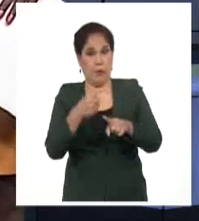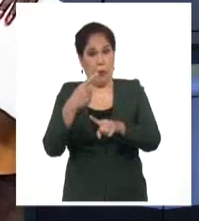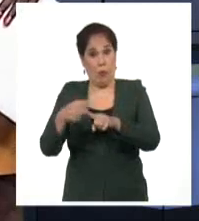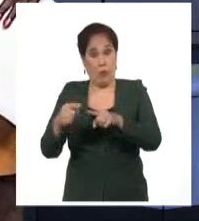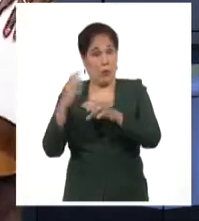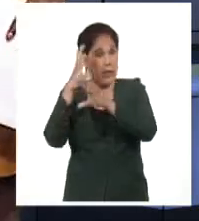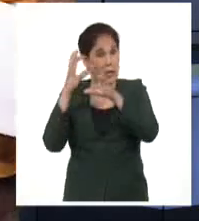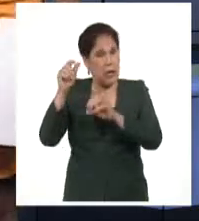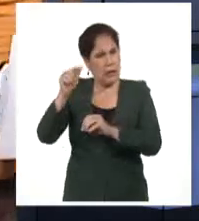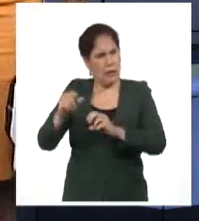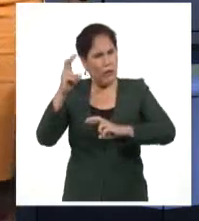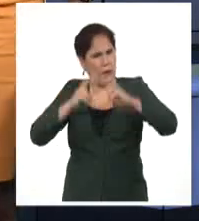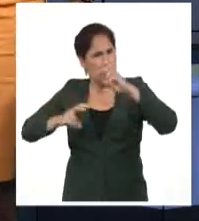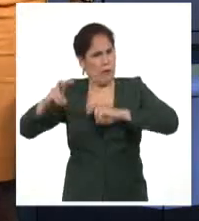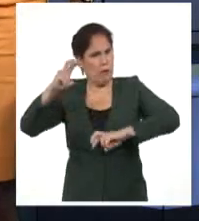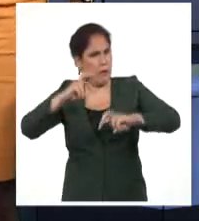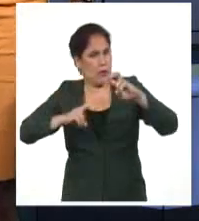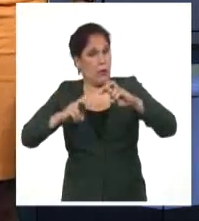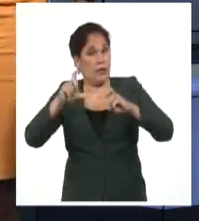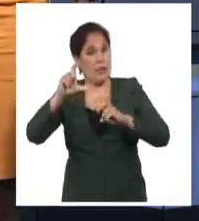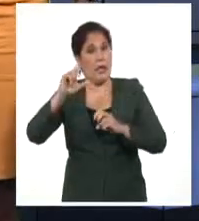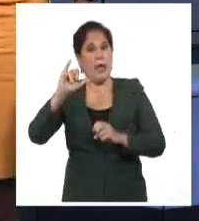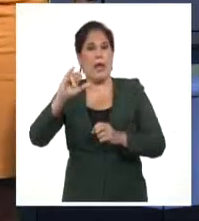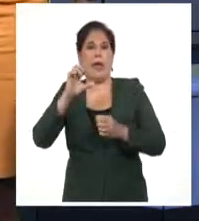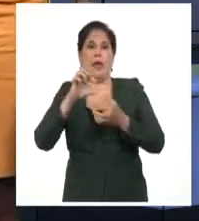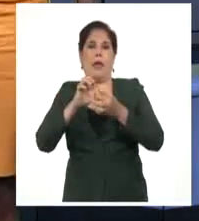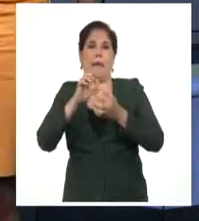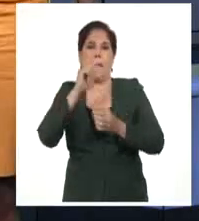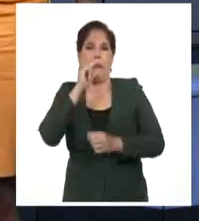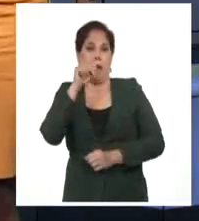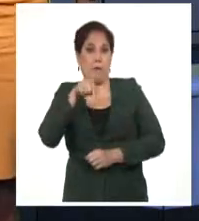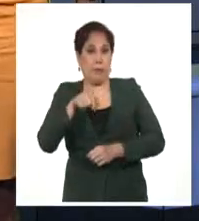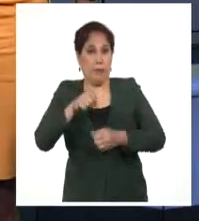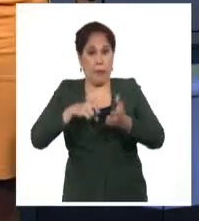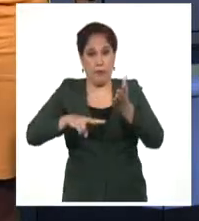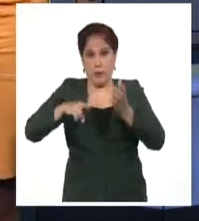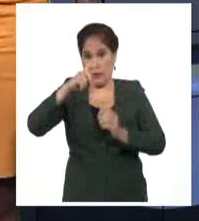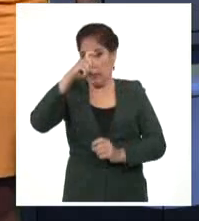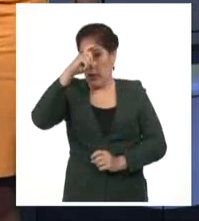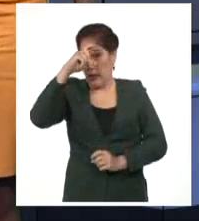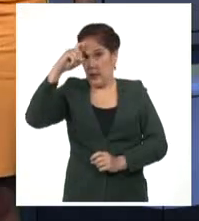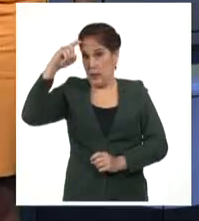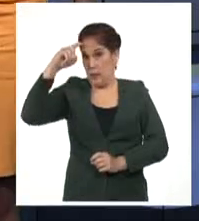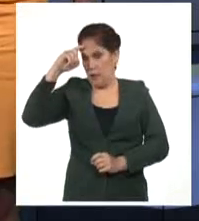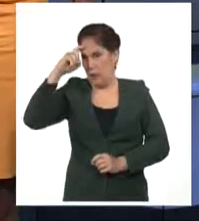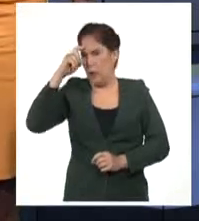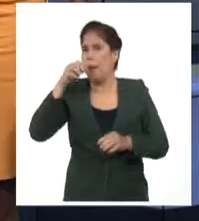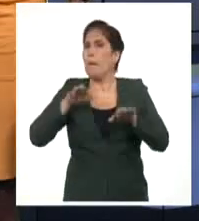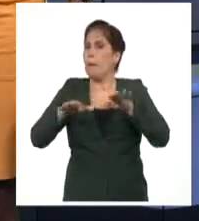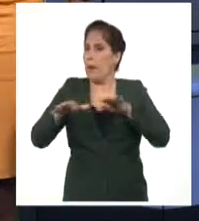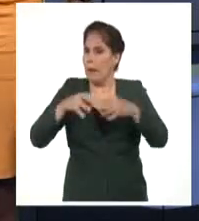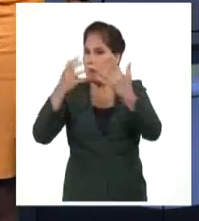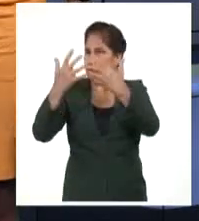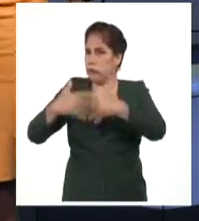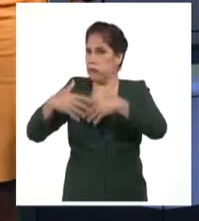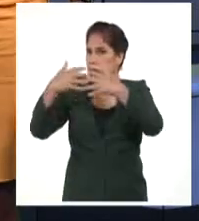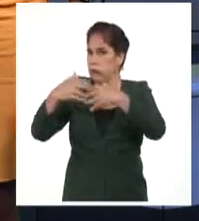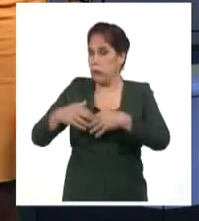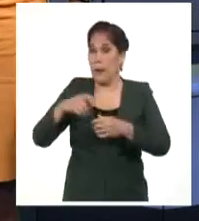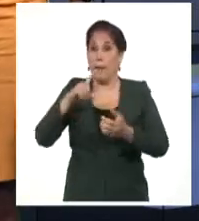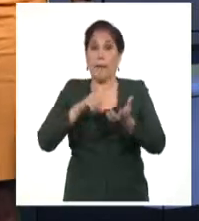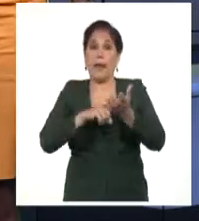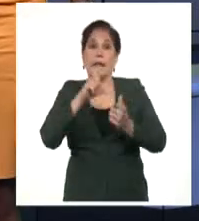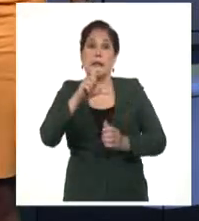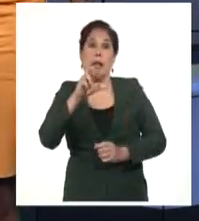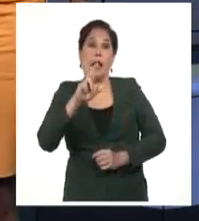12 investigadores del Centro de Ingeniería Genética y Biotecnología de Santi Spíritus ultiman detalles en la fabricación de un PCR